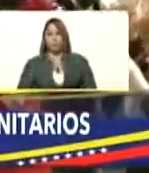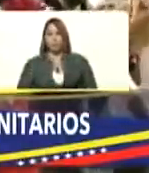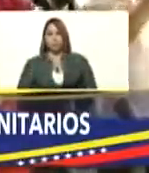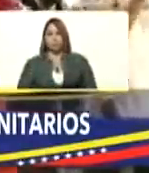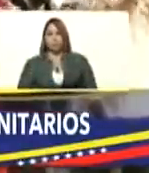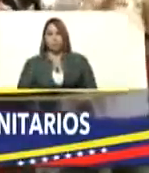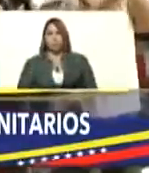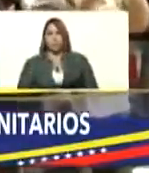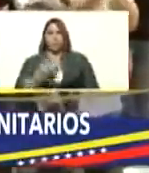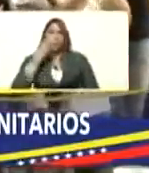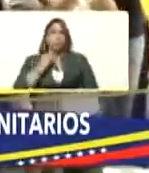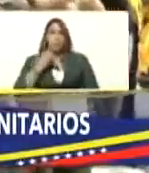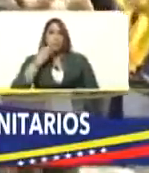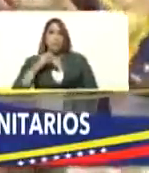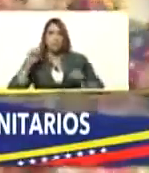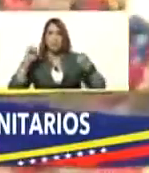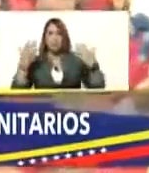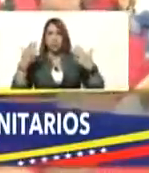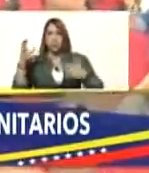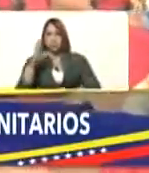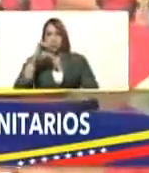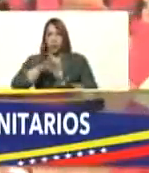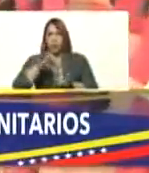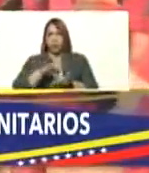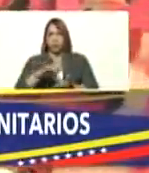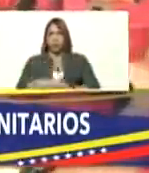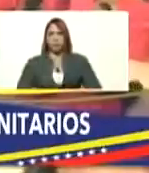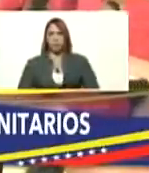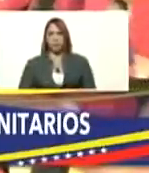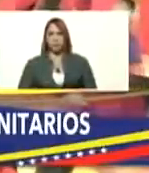y esta experiencia maravillosa de Caracas.